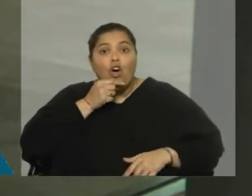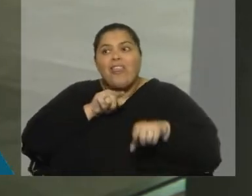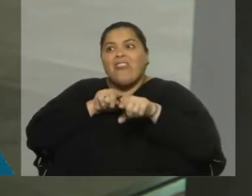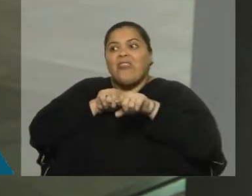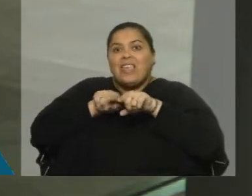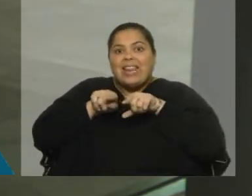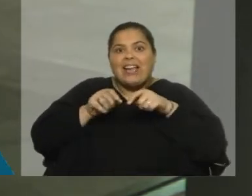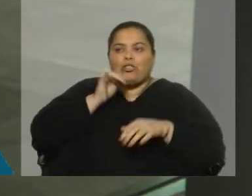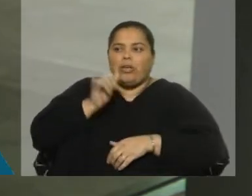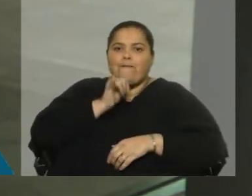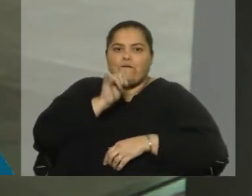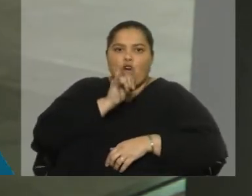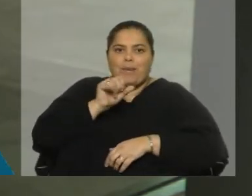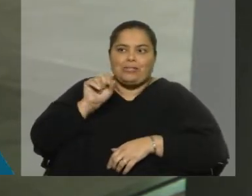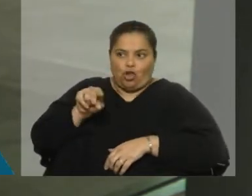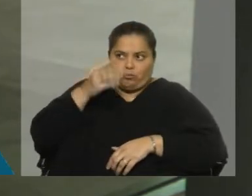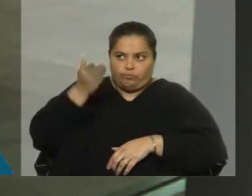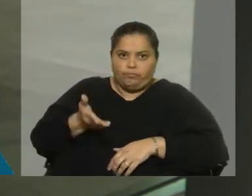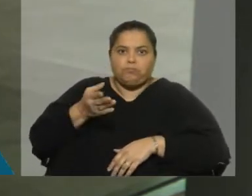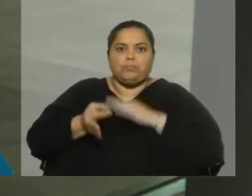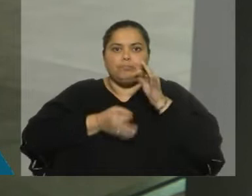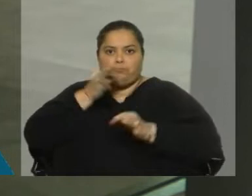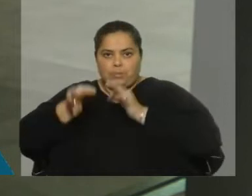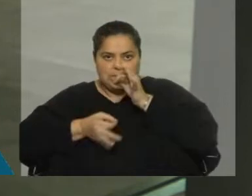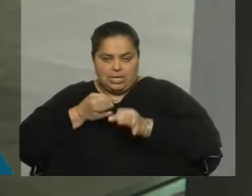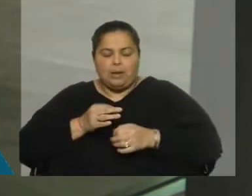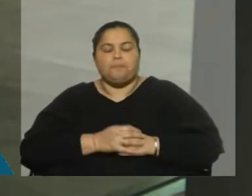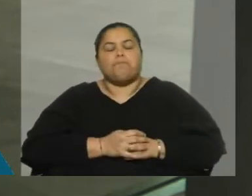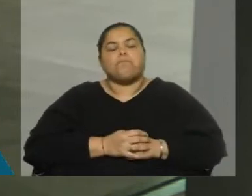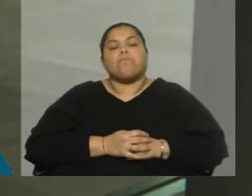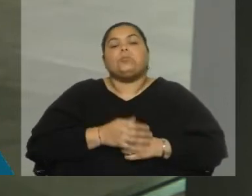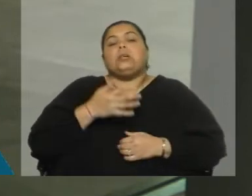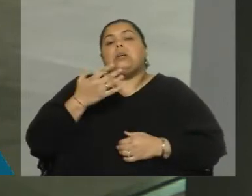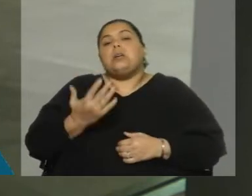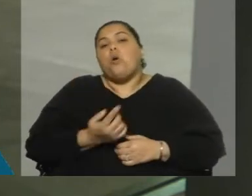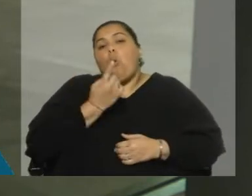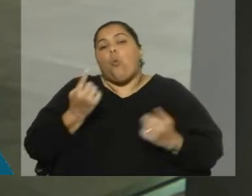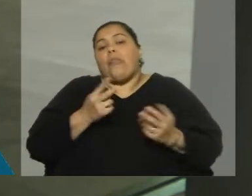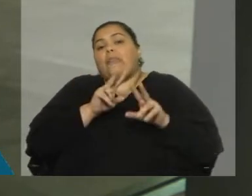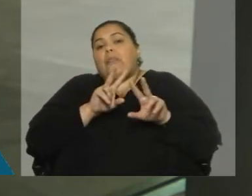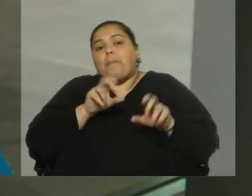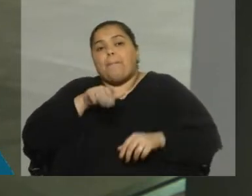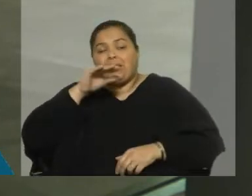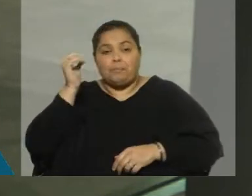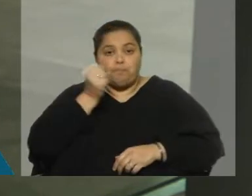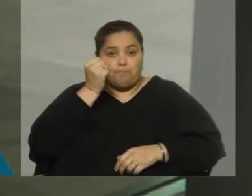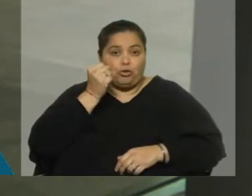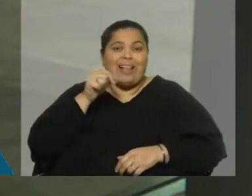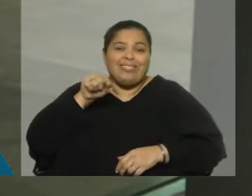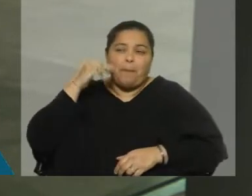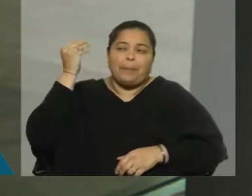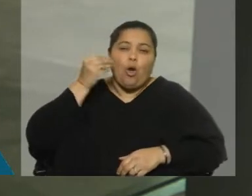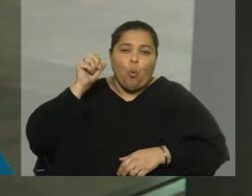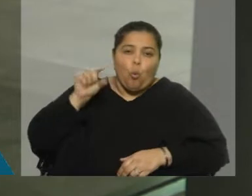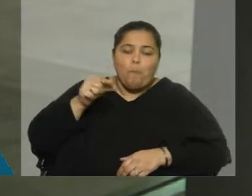directa de Rodolfo Saldain. Uno de los temas que más les preocupa a los policías es que, por ejemplo, hoy se